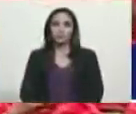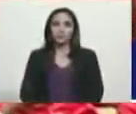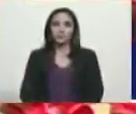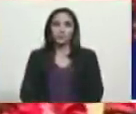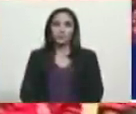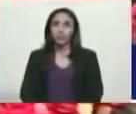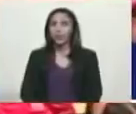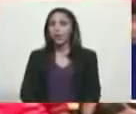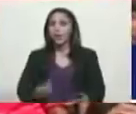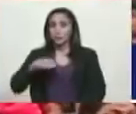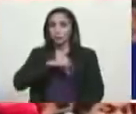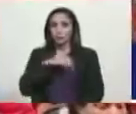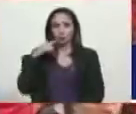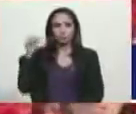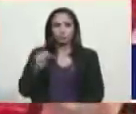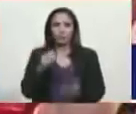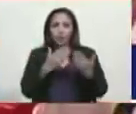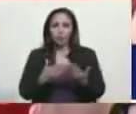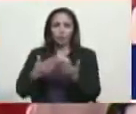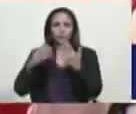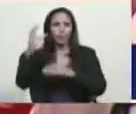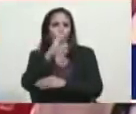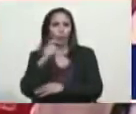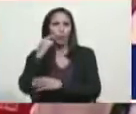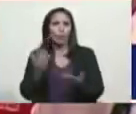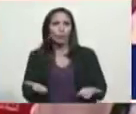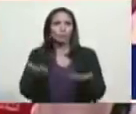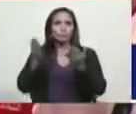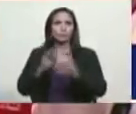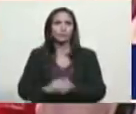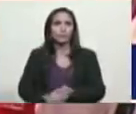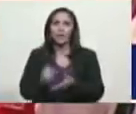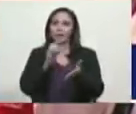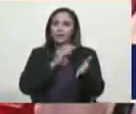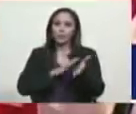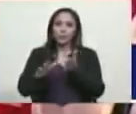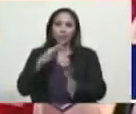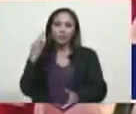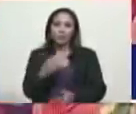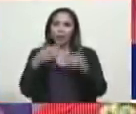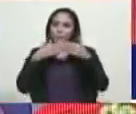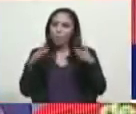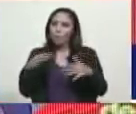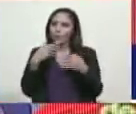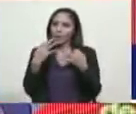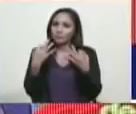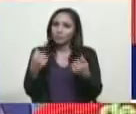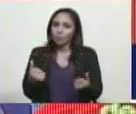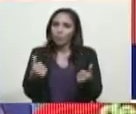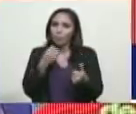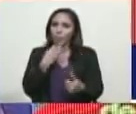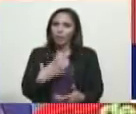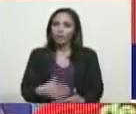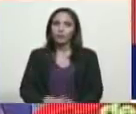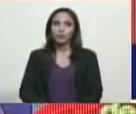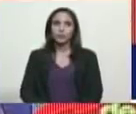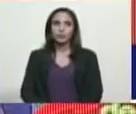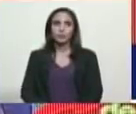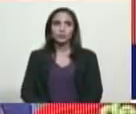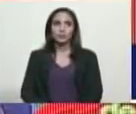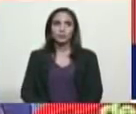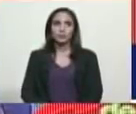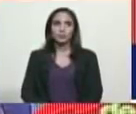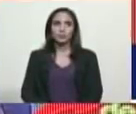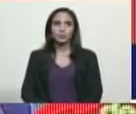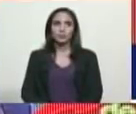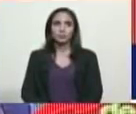sí le damos educación al pueblo de Colombia. Educación gratuita, pública, de calidad. A todo nivel